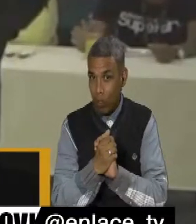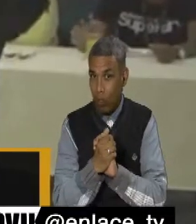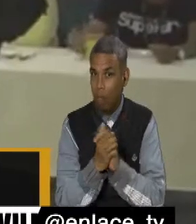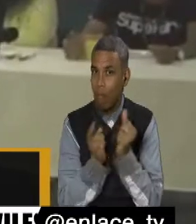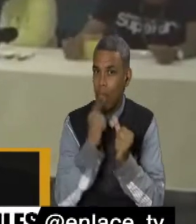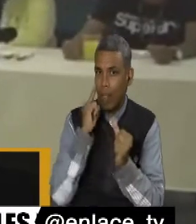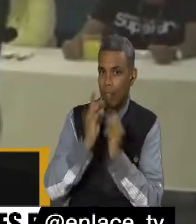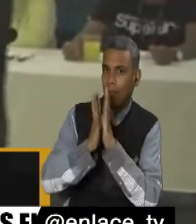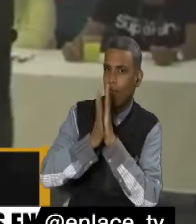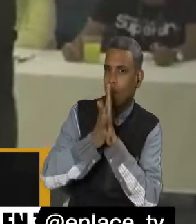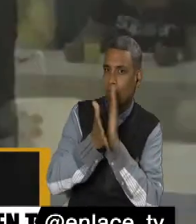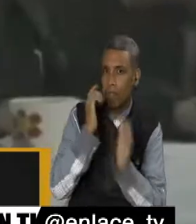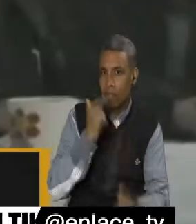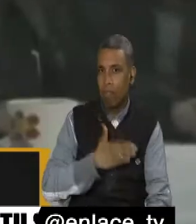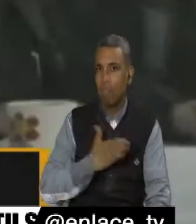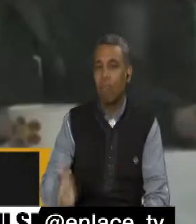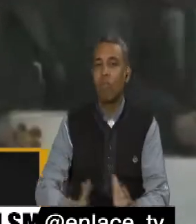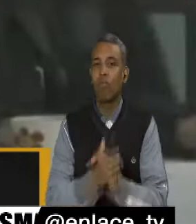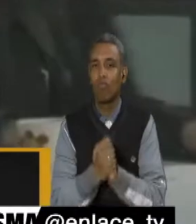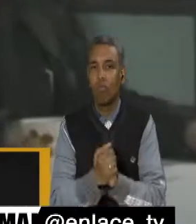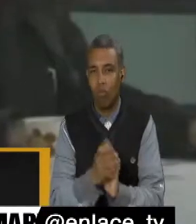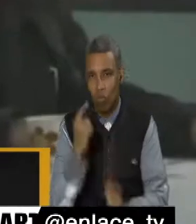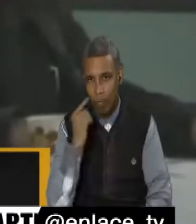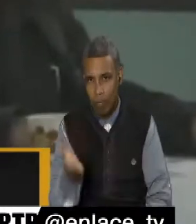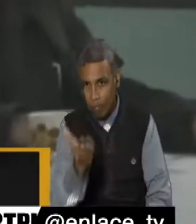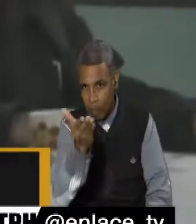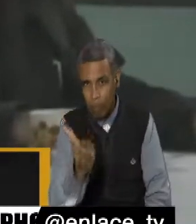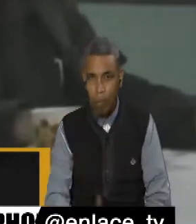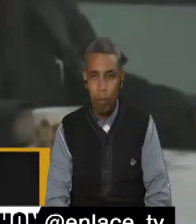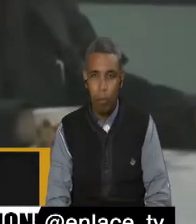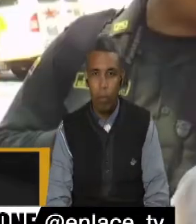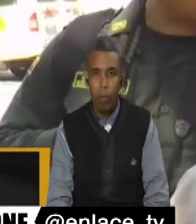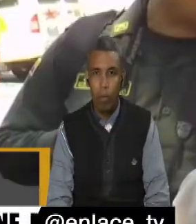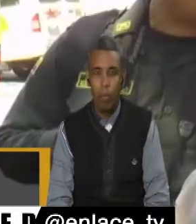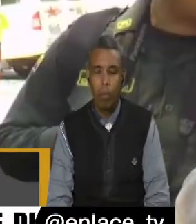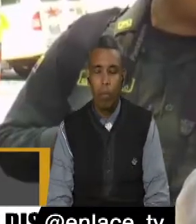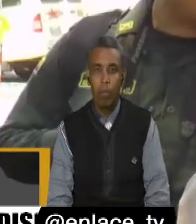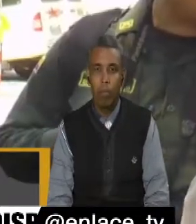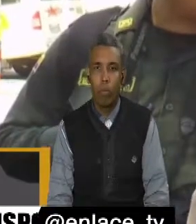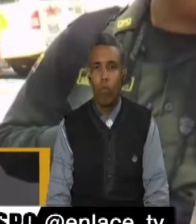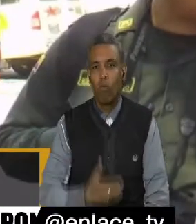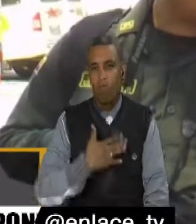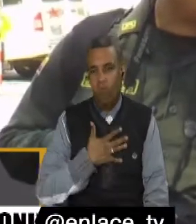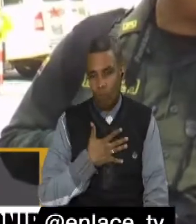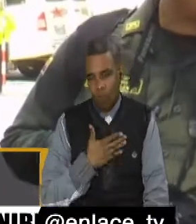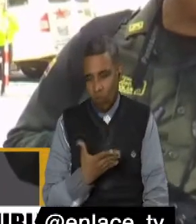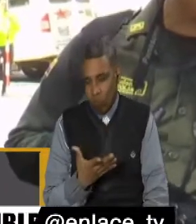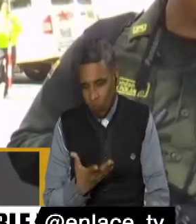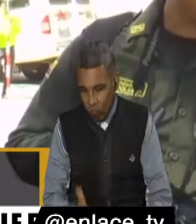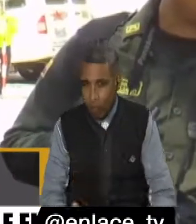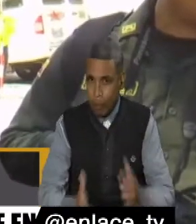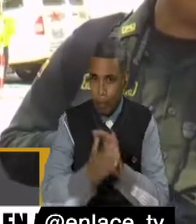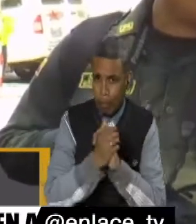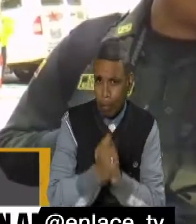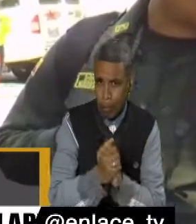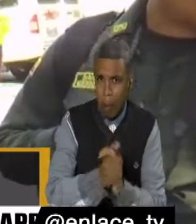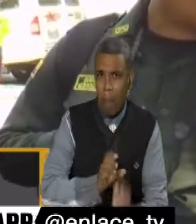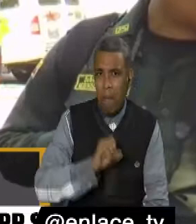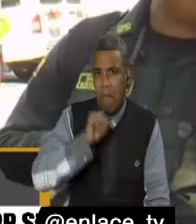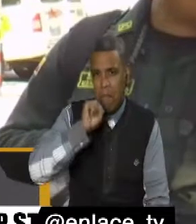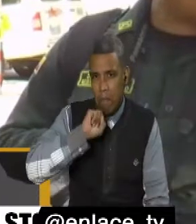donde estuvo como comandante del Departamento de Policía del Magdalena Medio. Yo quiero brindarles un saludo a todos los barramejos, decirles